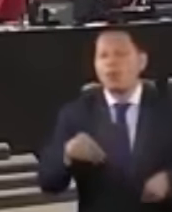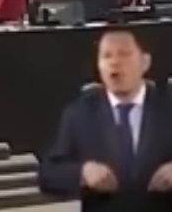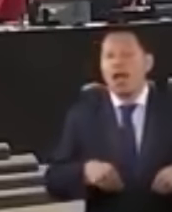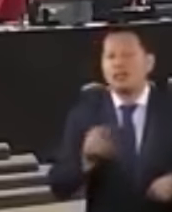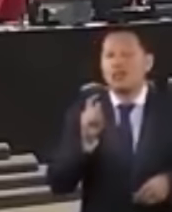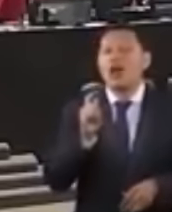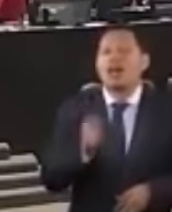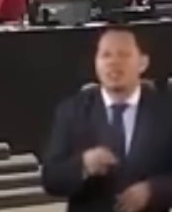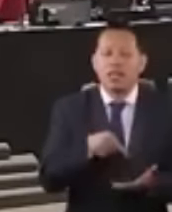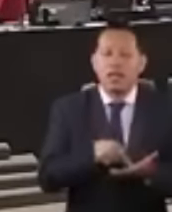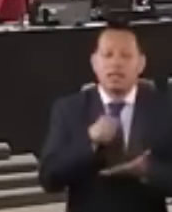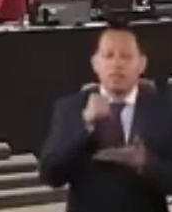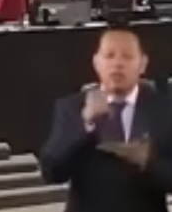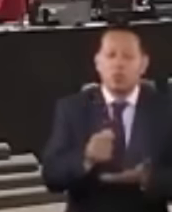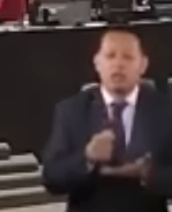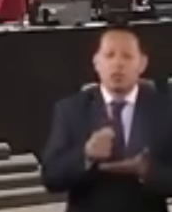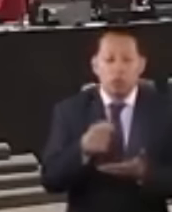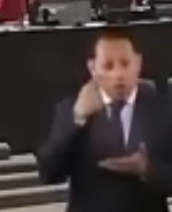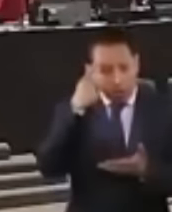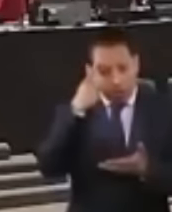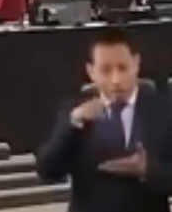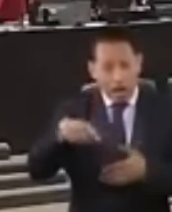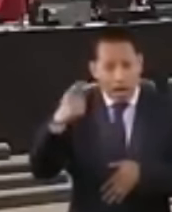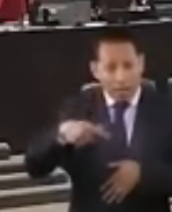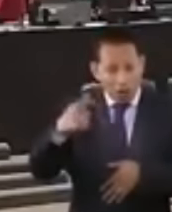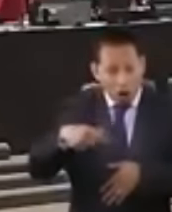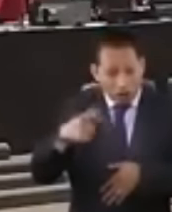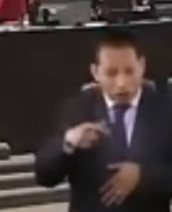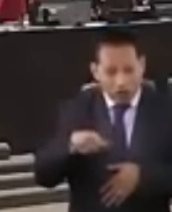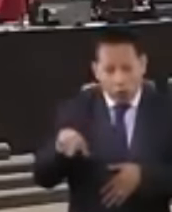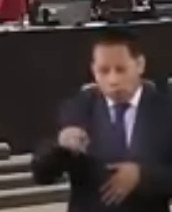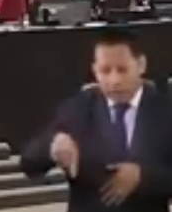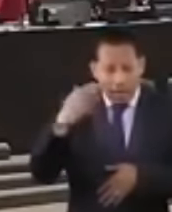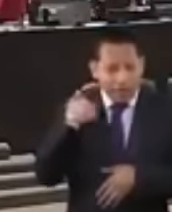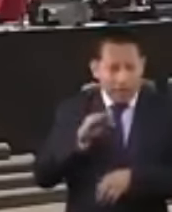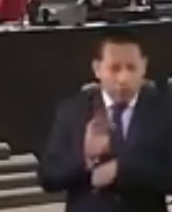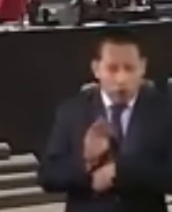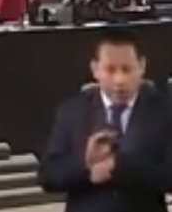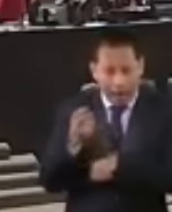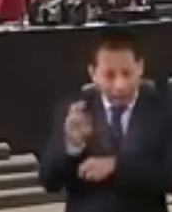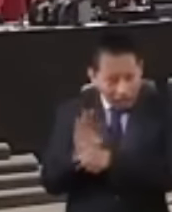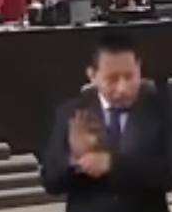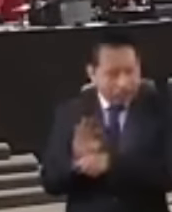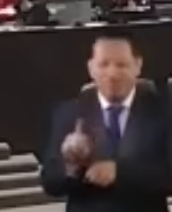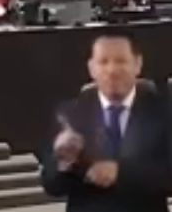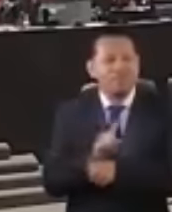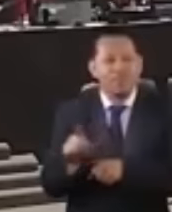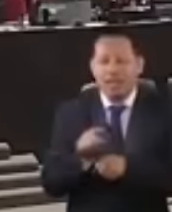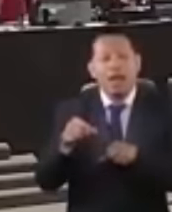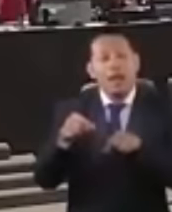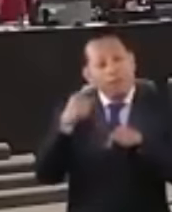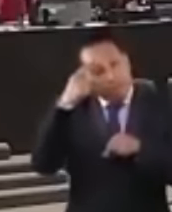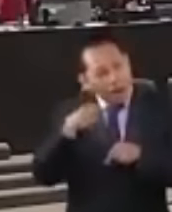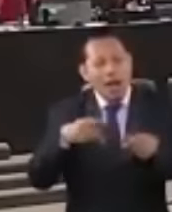este presupuesto no está hecho para los de arriba, para los que ustedes protegían, sino para los de abajo. Les duele porque